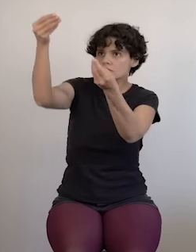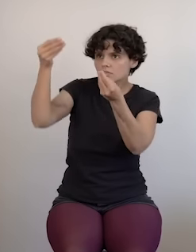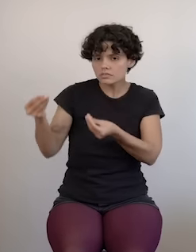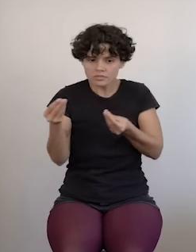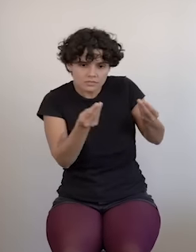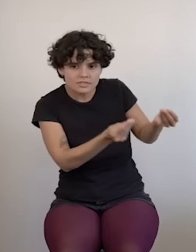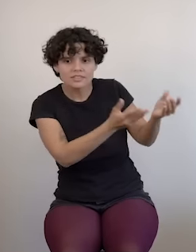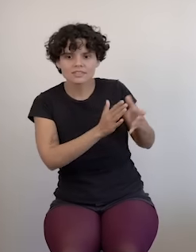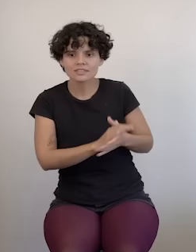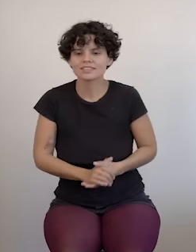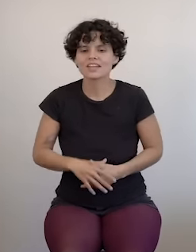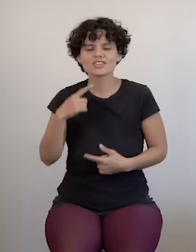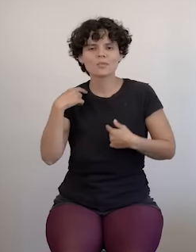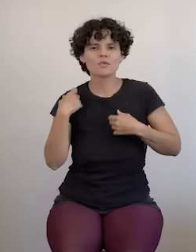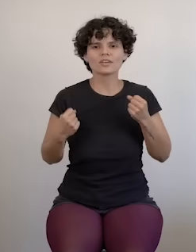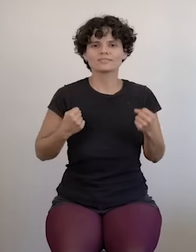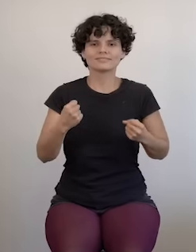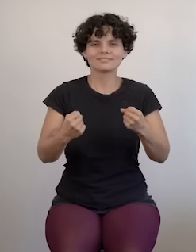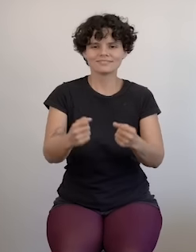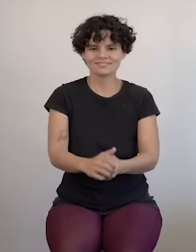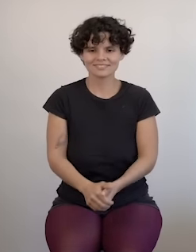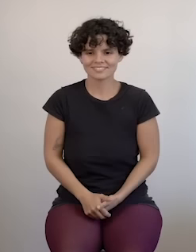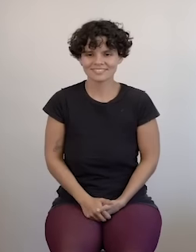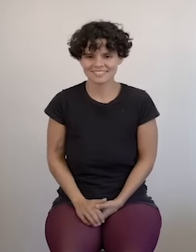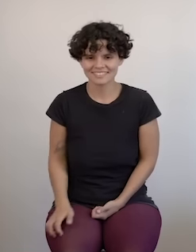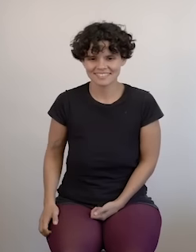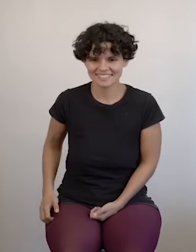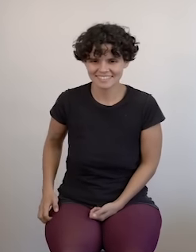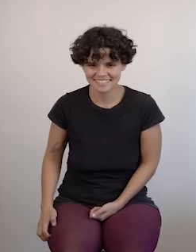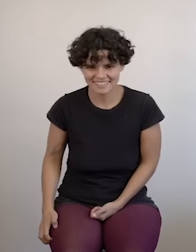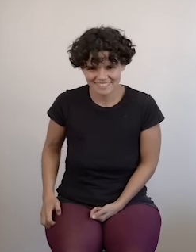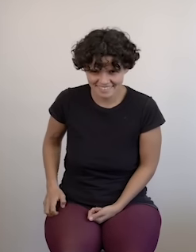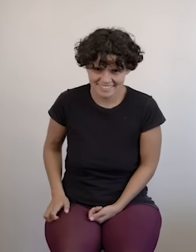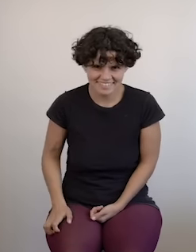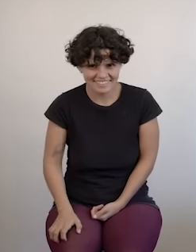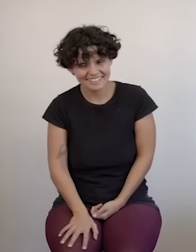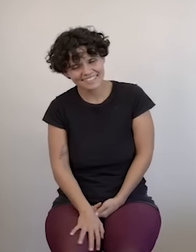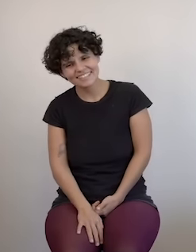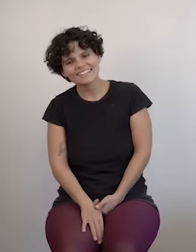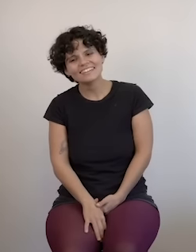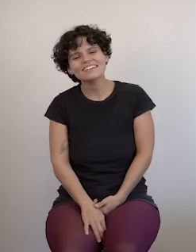Dios mediante. Desplante.